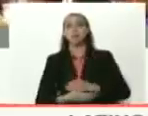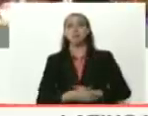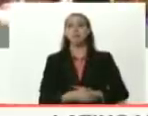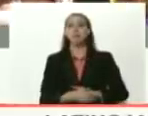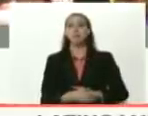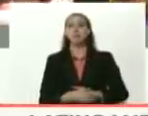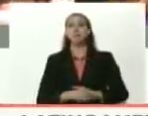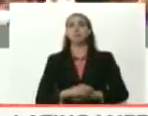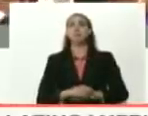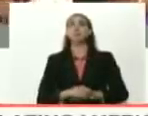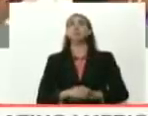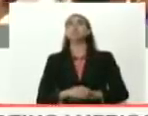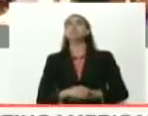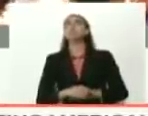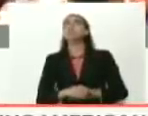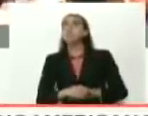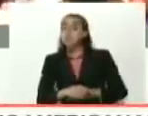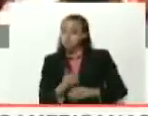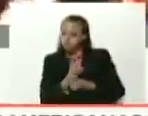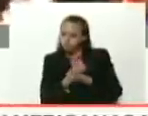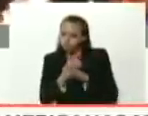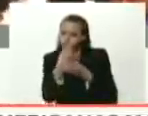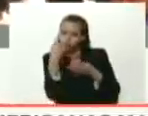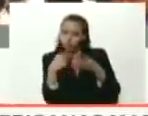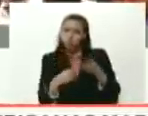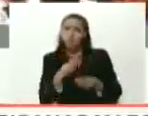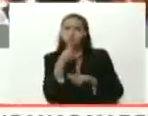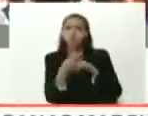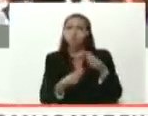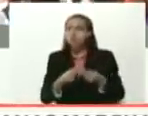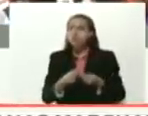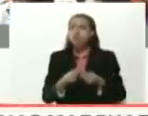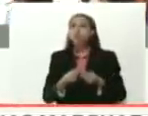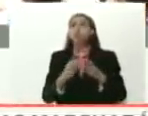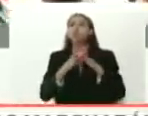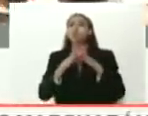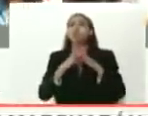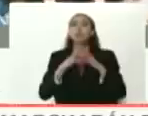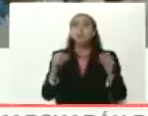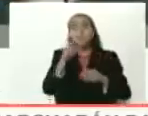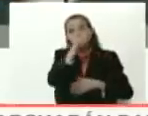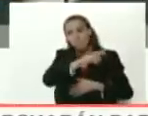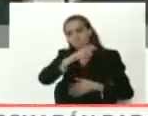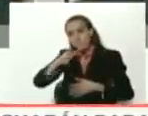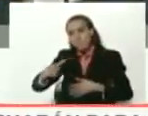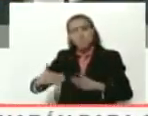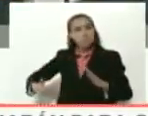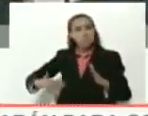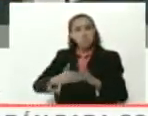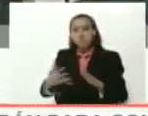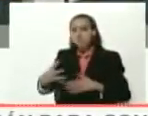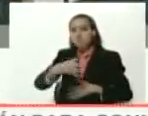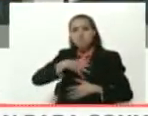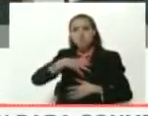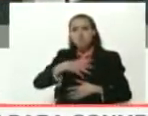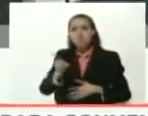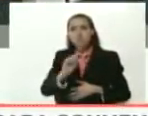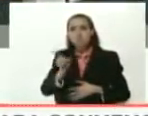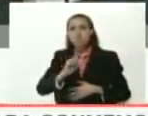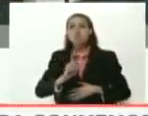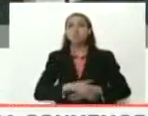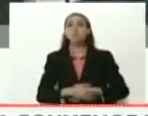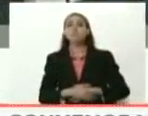Y cuando las cosas se hacen por amor, nada ni nadie puede impedirlas. De